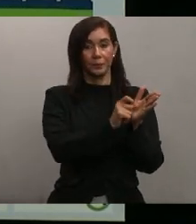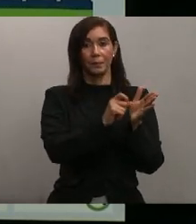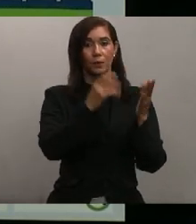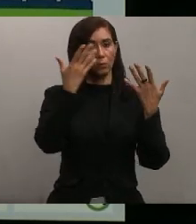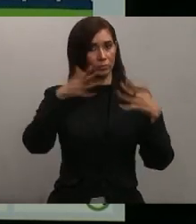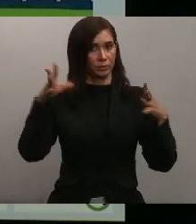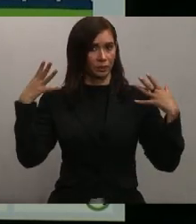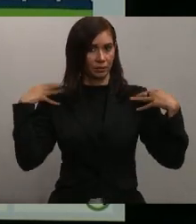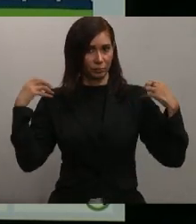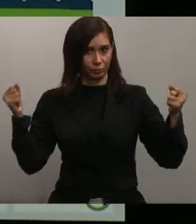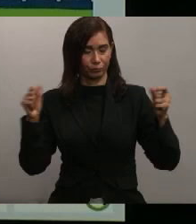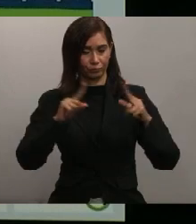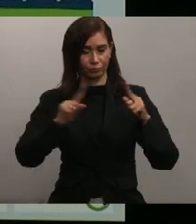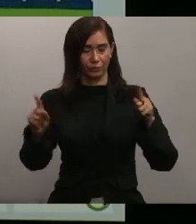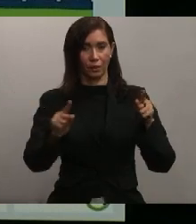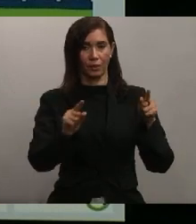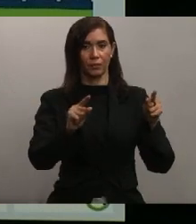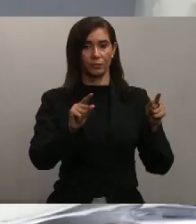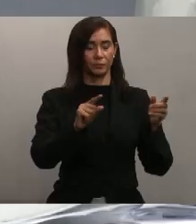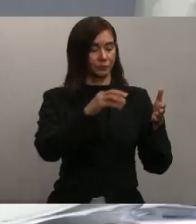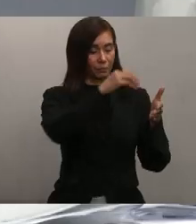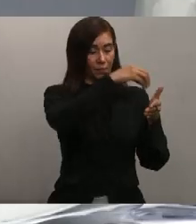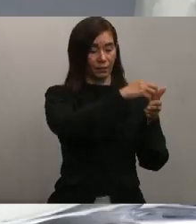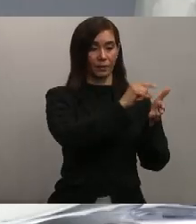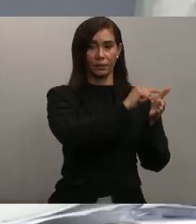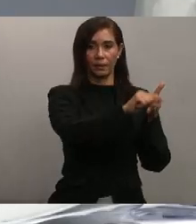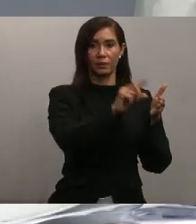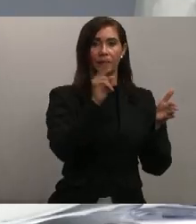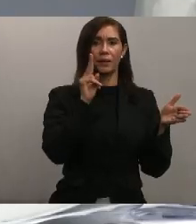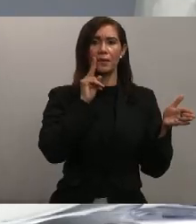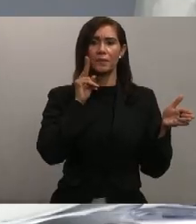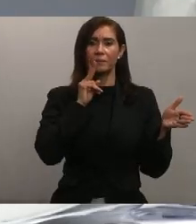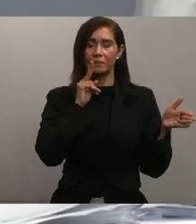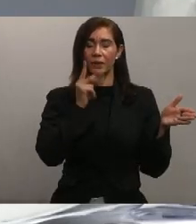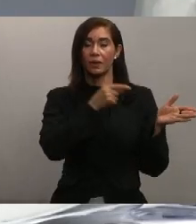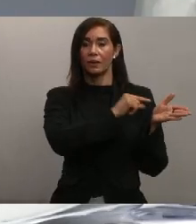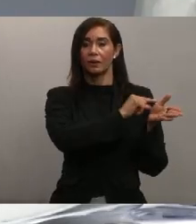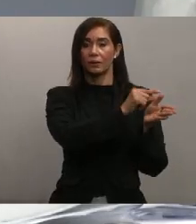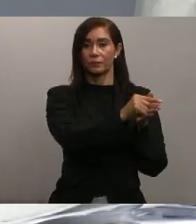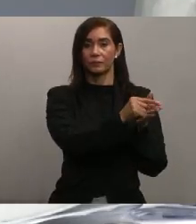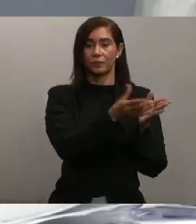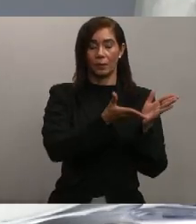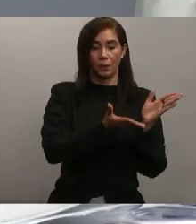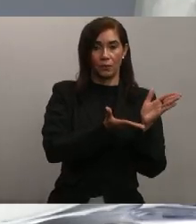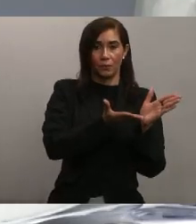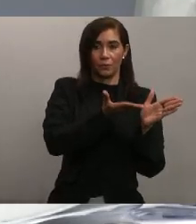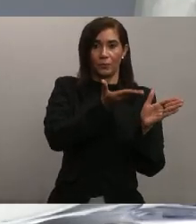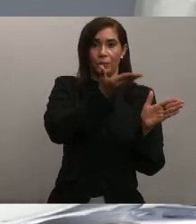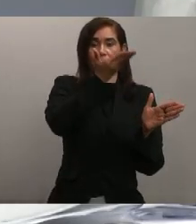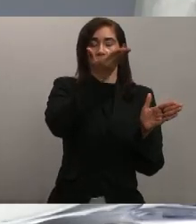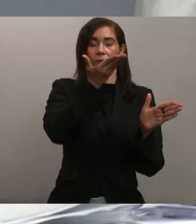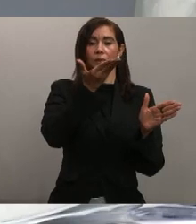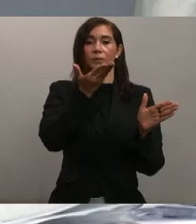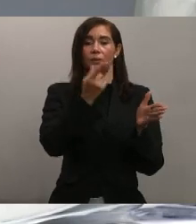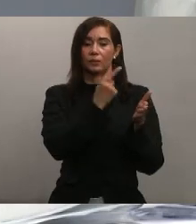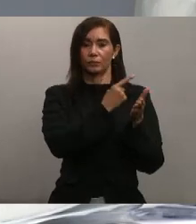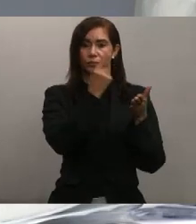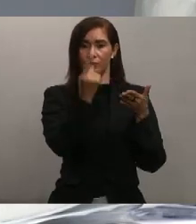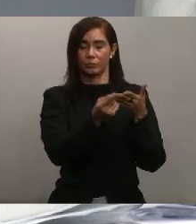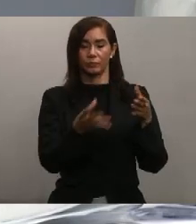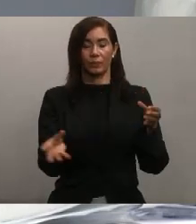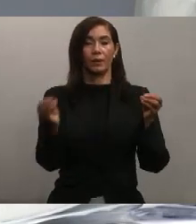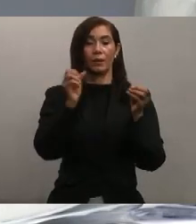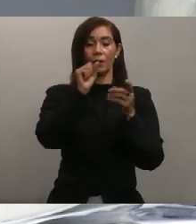curados. Ustedes verán cómo la franja verde va a crecer en la medida en que